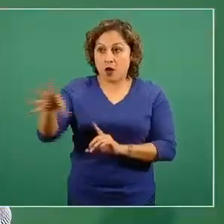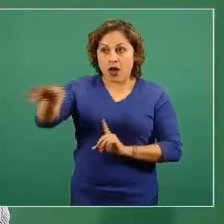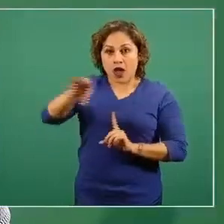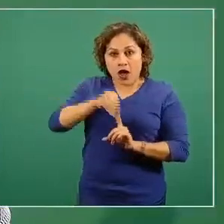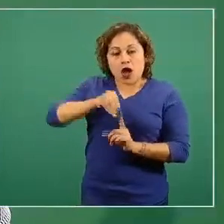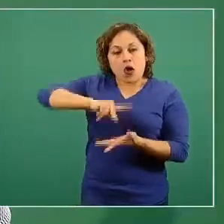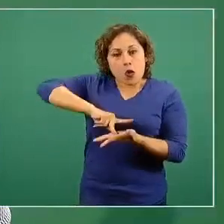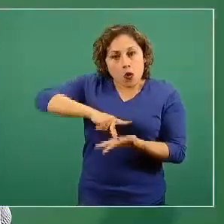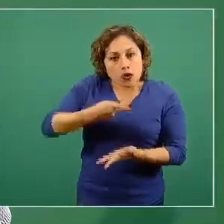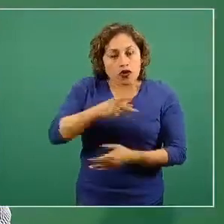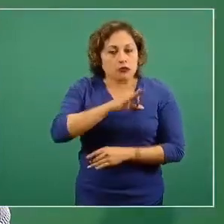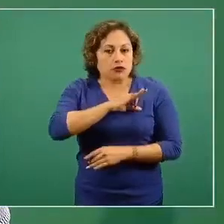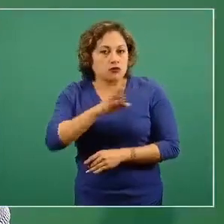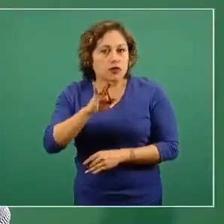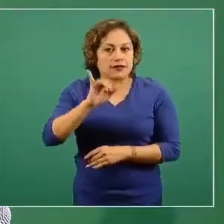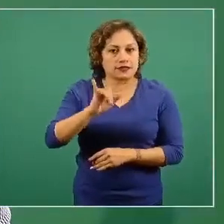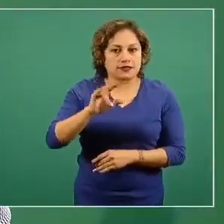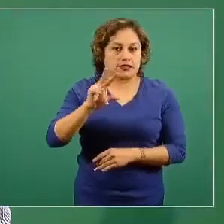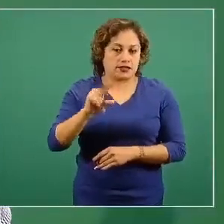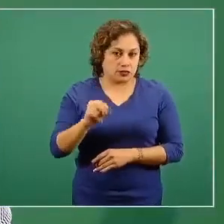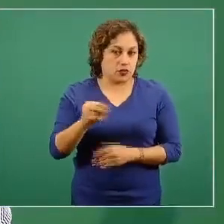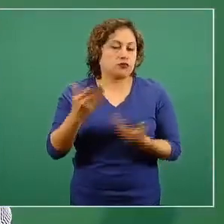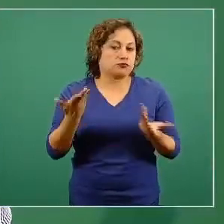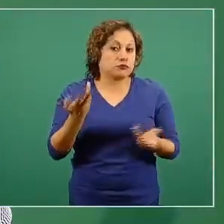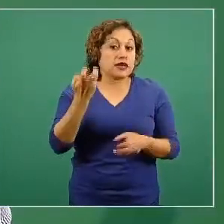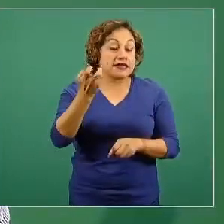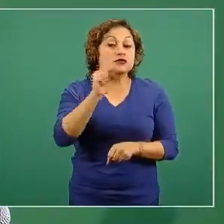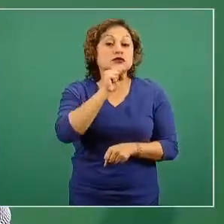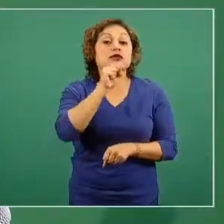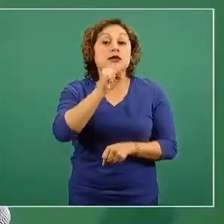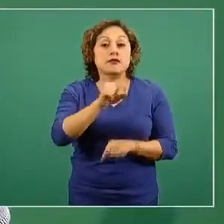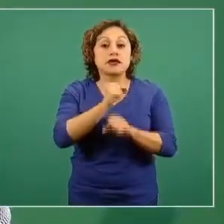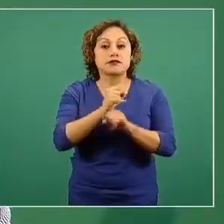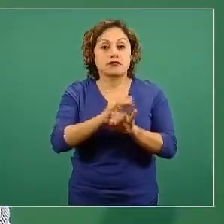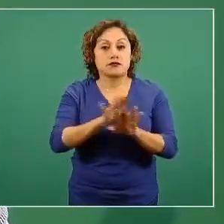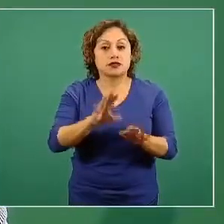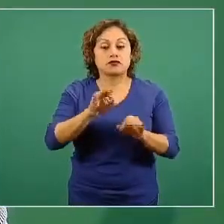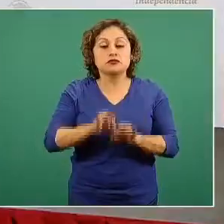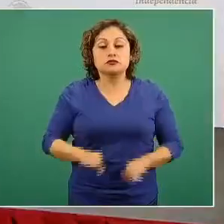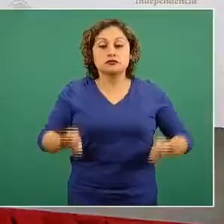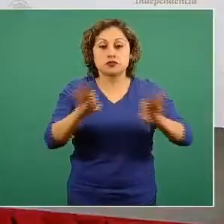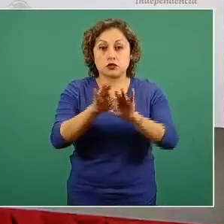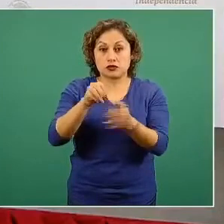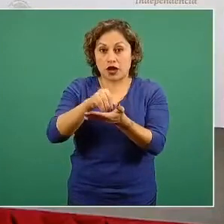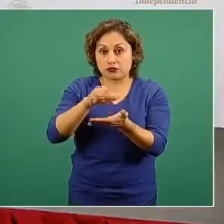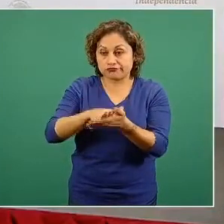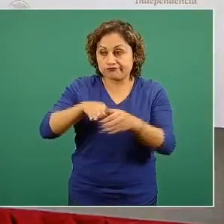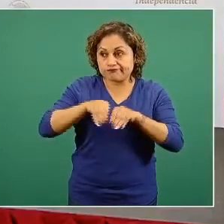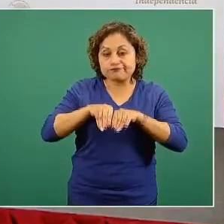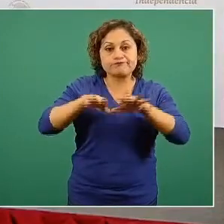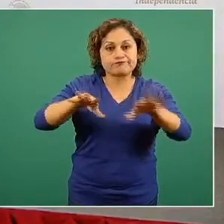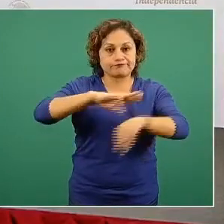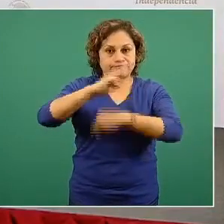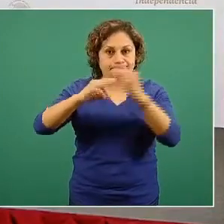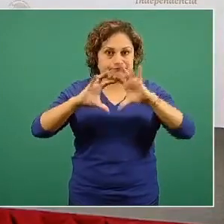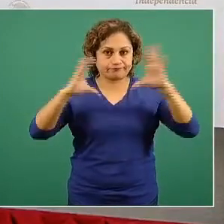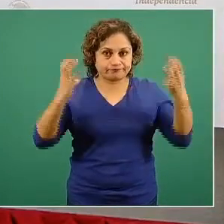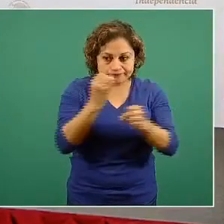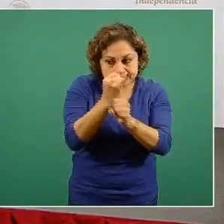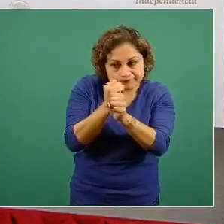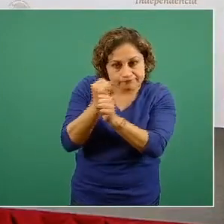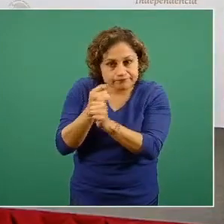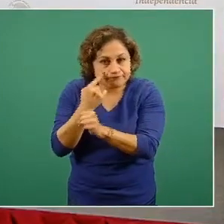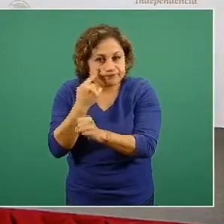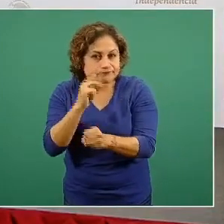a una persona que ya lo había hecho con variantes previas o con en este caso la cepa original, y al